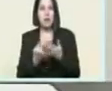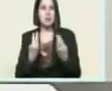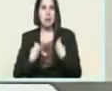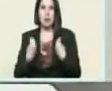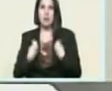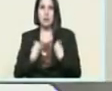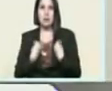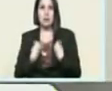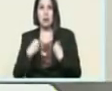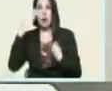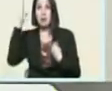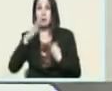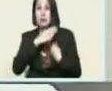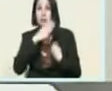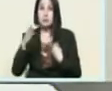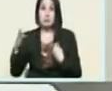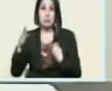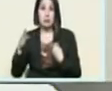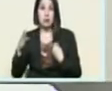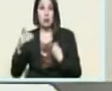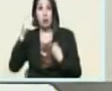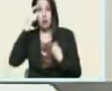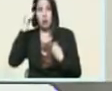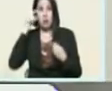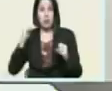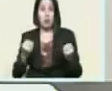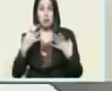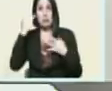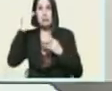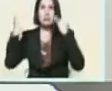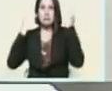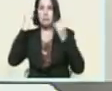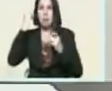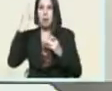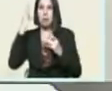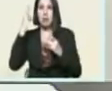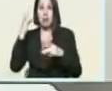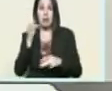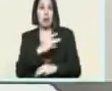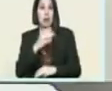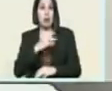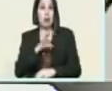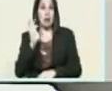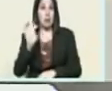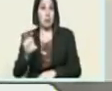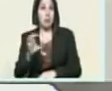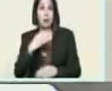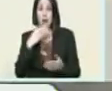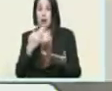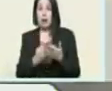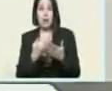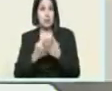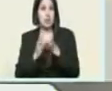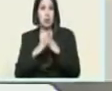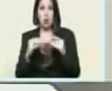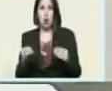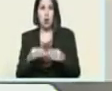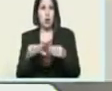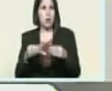vida y bendito sea el día en que se me ocurrió crear el carnet de la patria. Y le doy las gracias a todos los equipos que han hecho